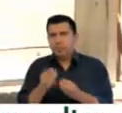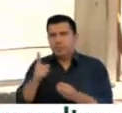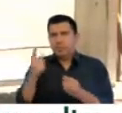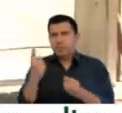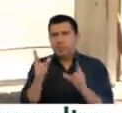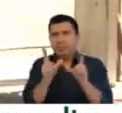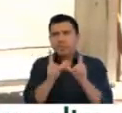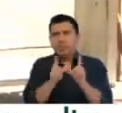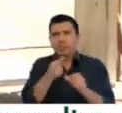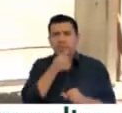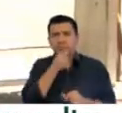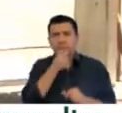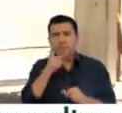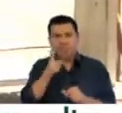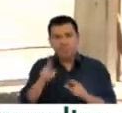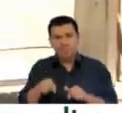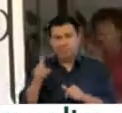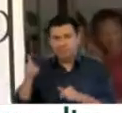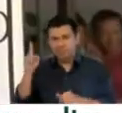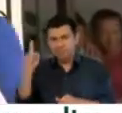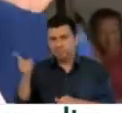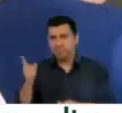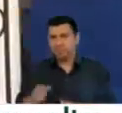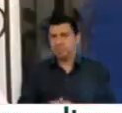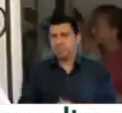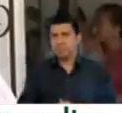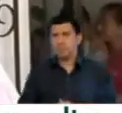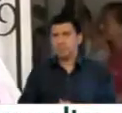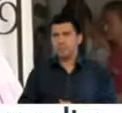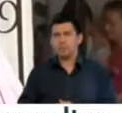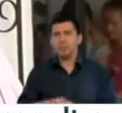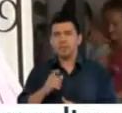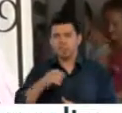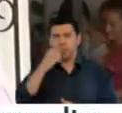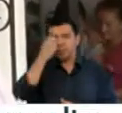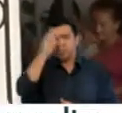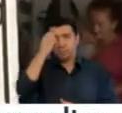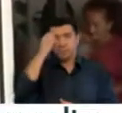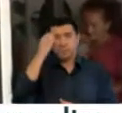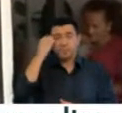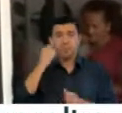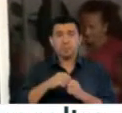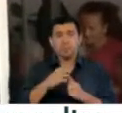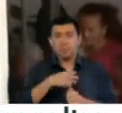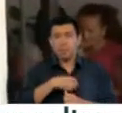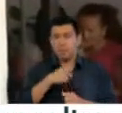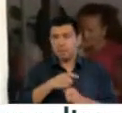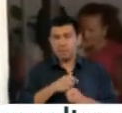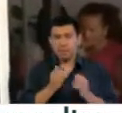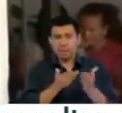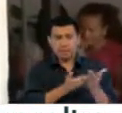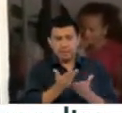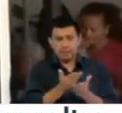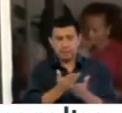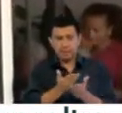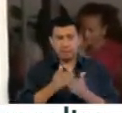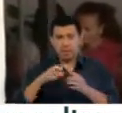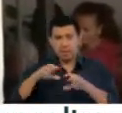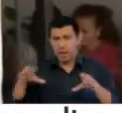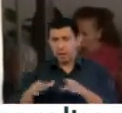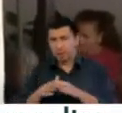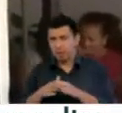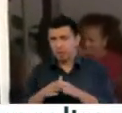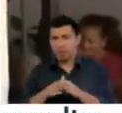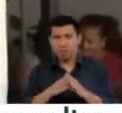de comunicación. De que por favor nos ponga la queja en el servicio de atención comunitario. Ella lo hizo por medios